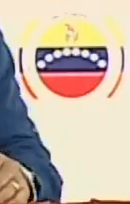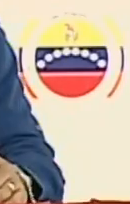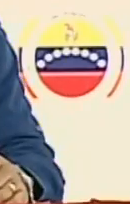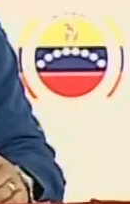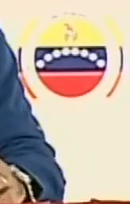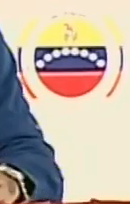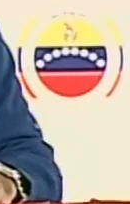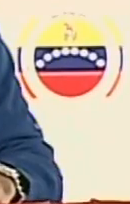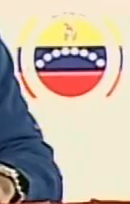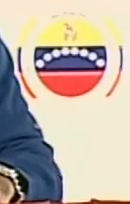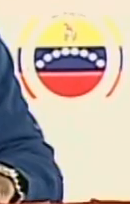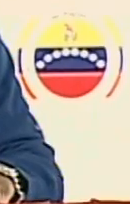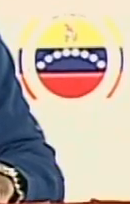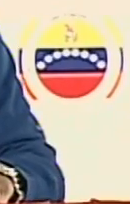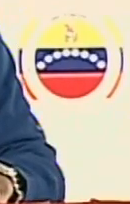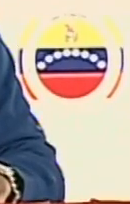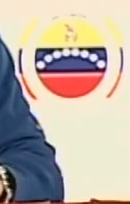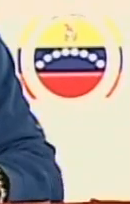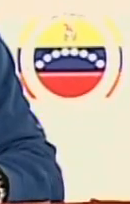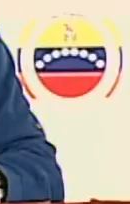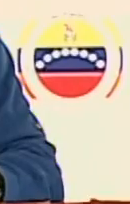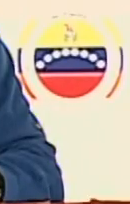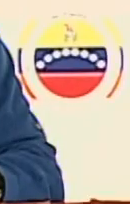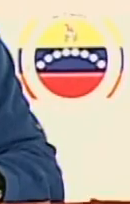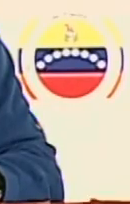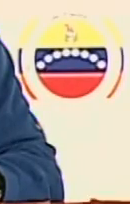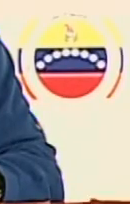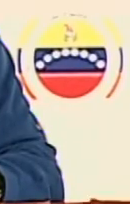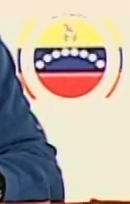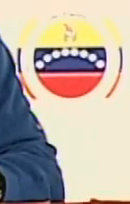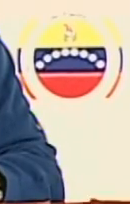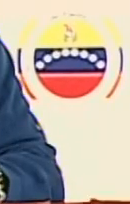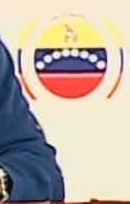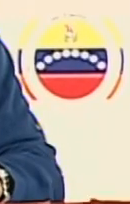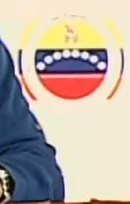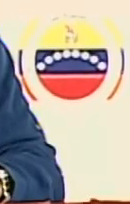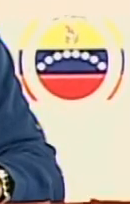Felices con el calor tuyero. ¡Que viva Miranda!